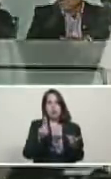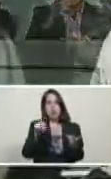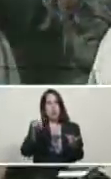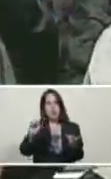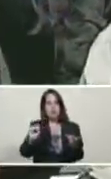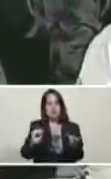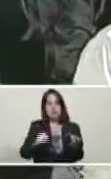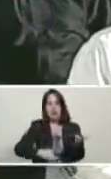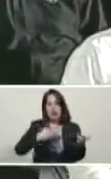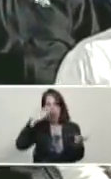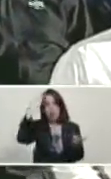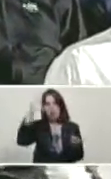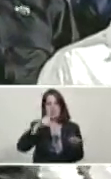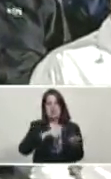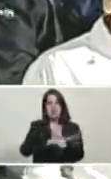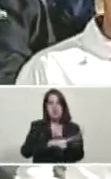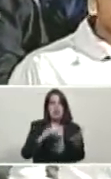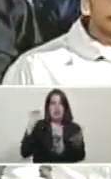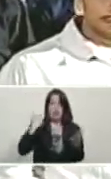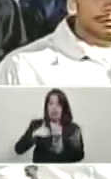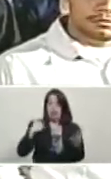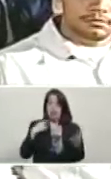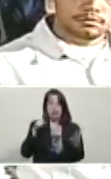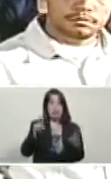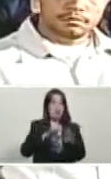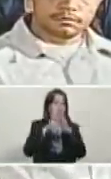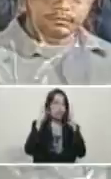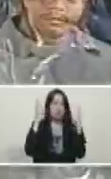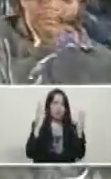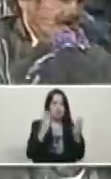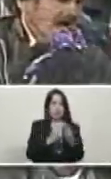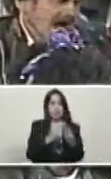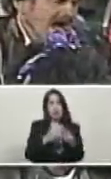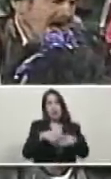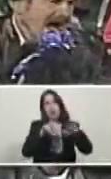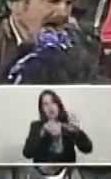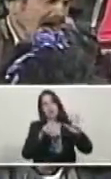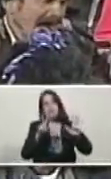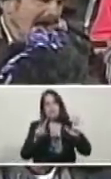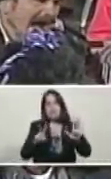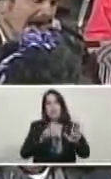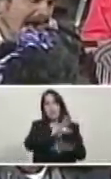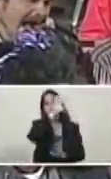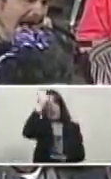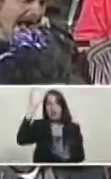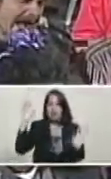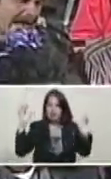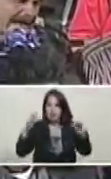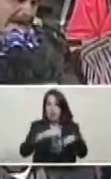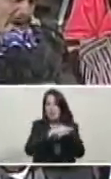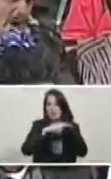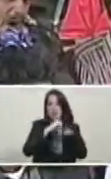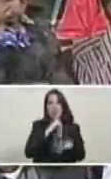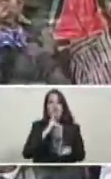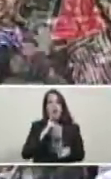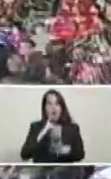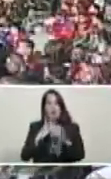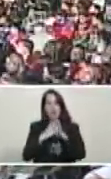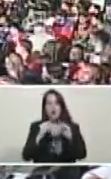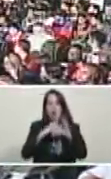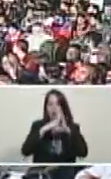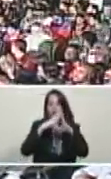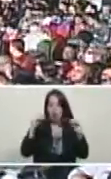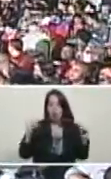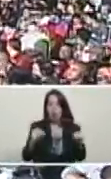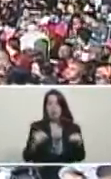la argentina bueno del mundo entero perdonen que no nombre todos los 87 países presentes en estos